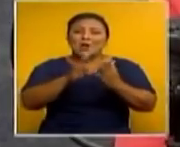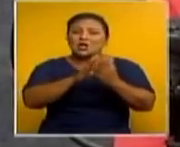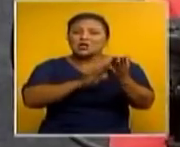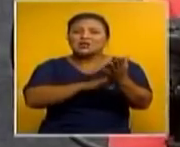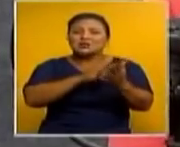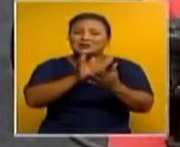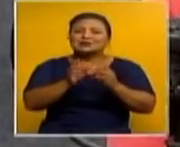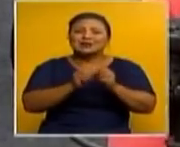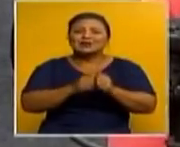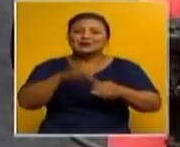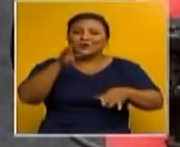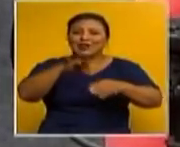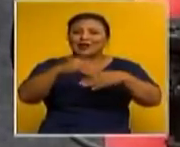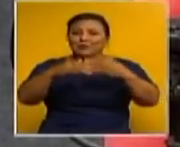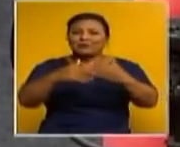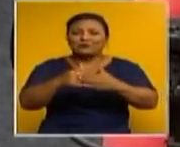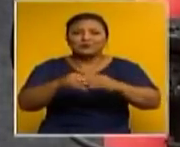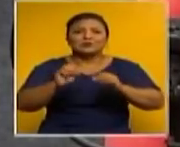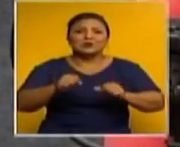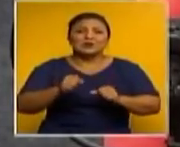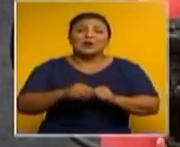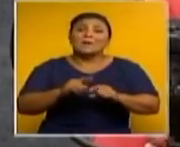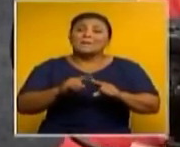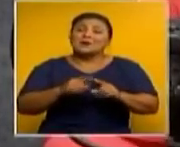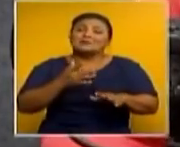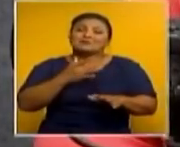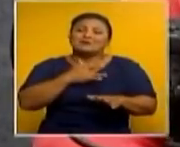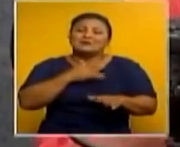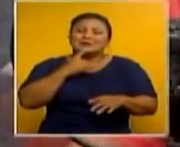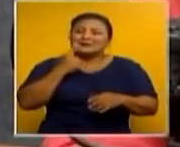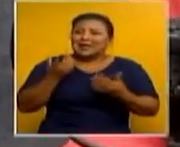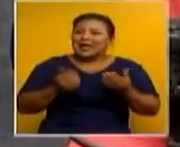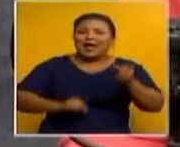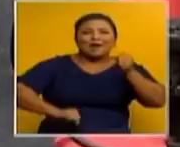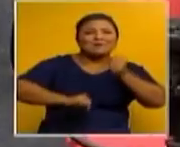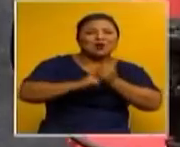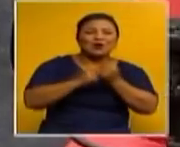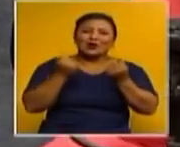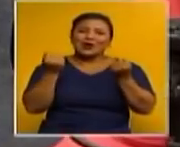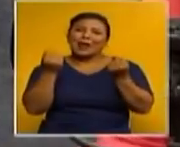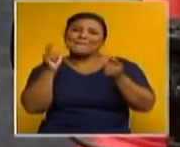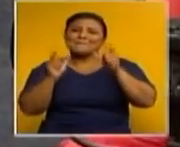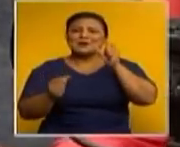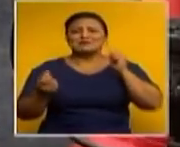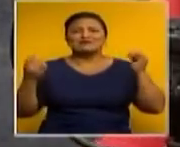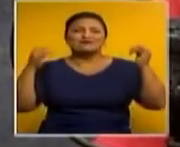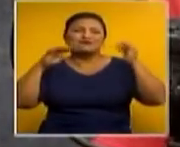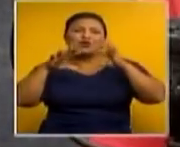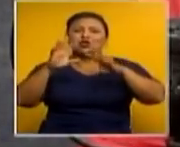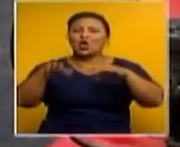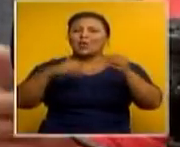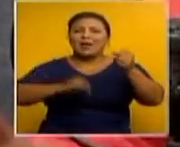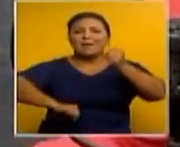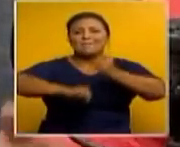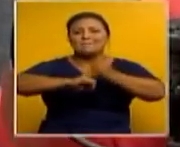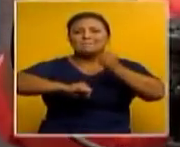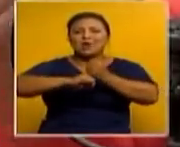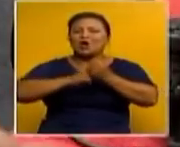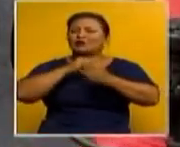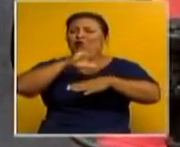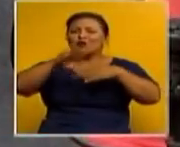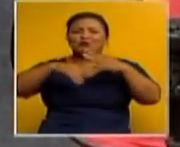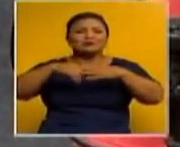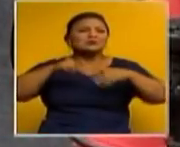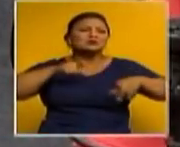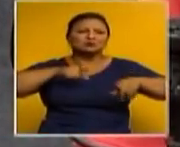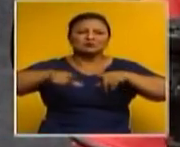consulta popular, de manera que se siente primero un respaldo multitudinario en todos los sectores en donde hemos recorrido, donde hemos